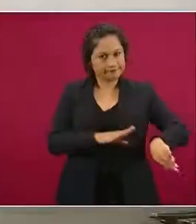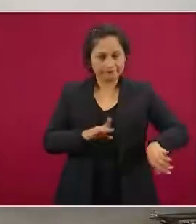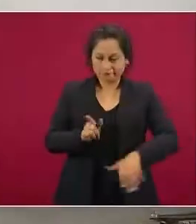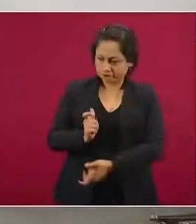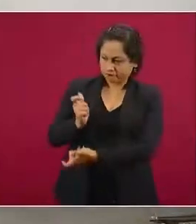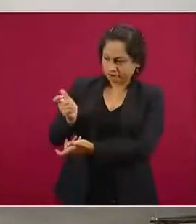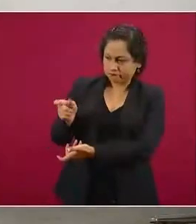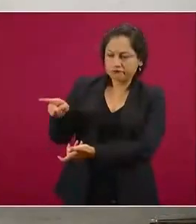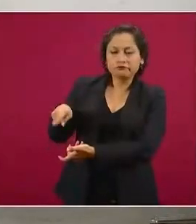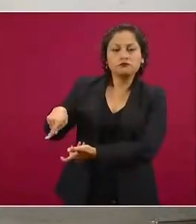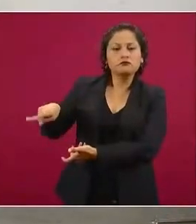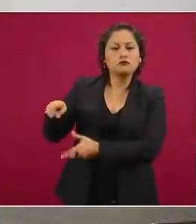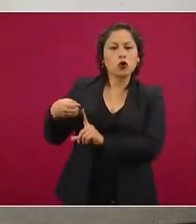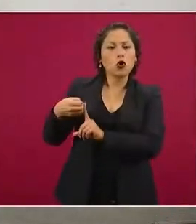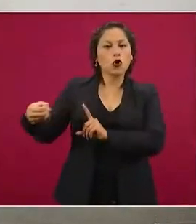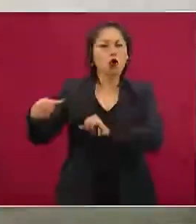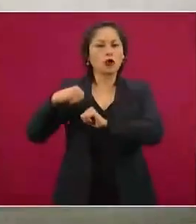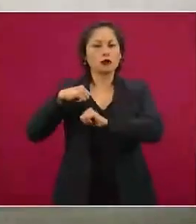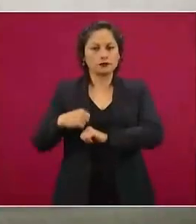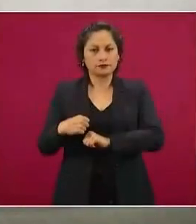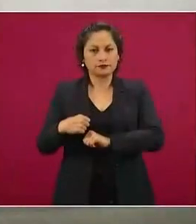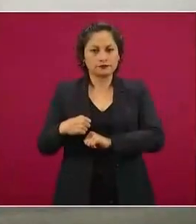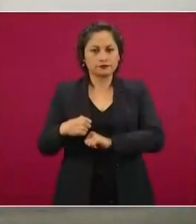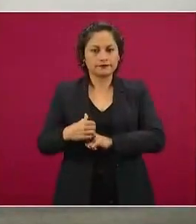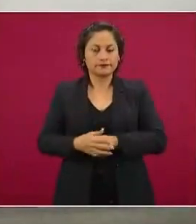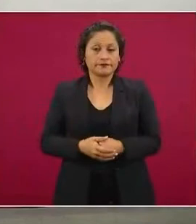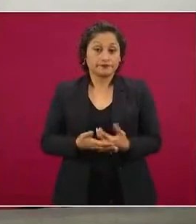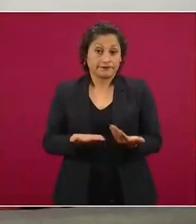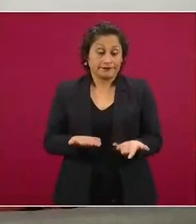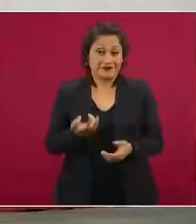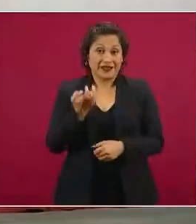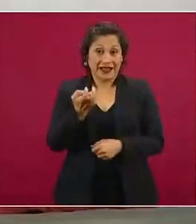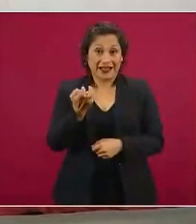como aturde y confunde